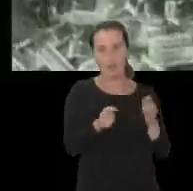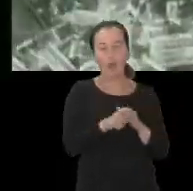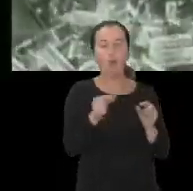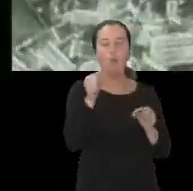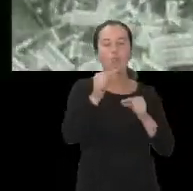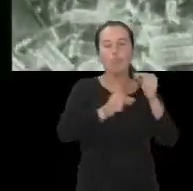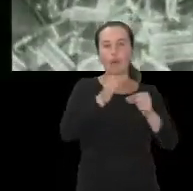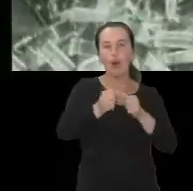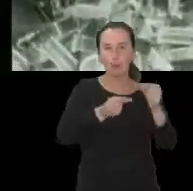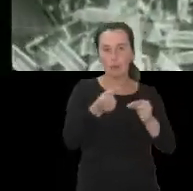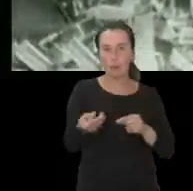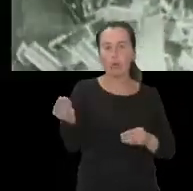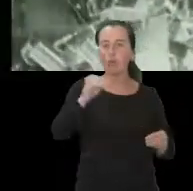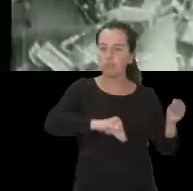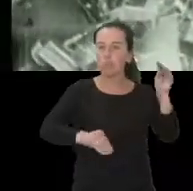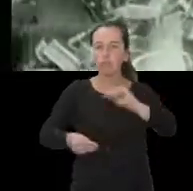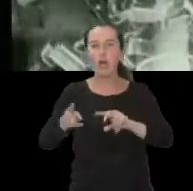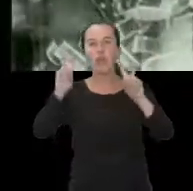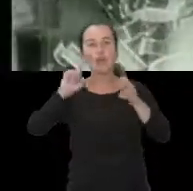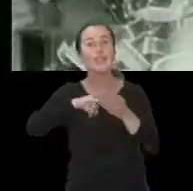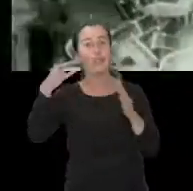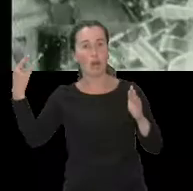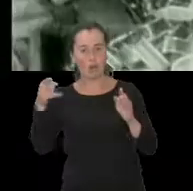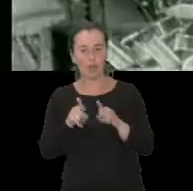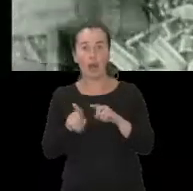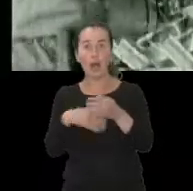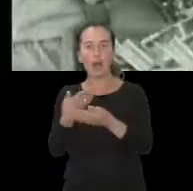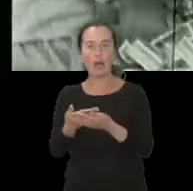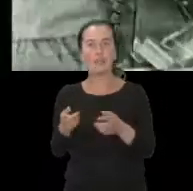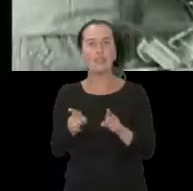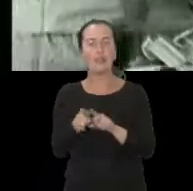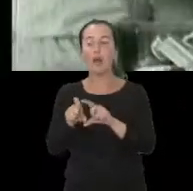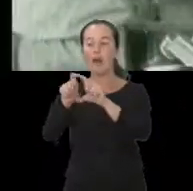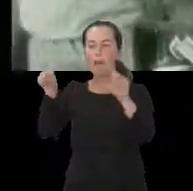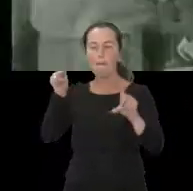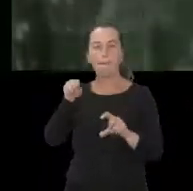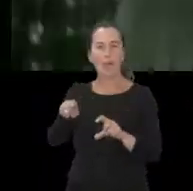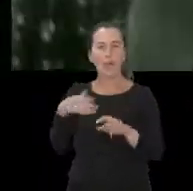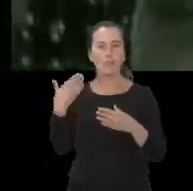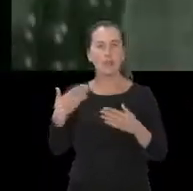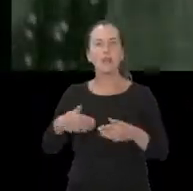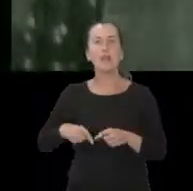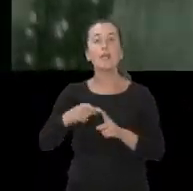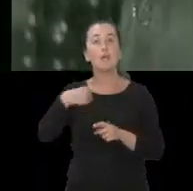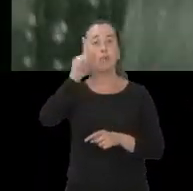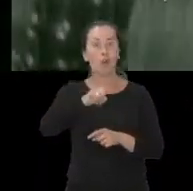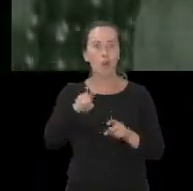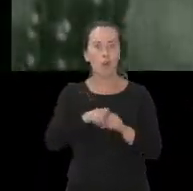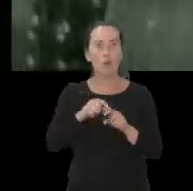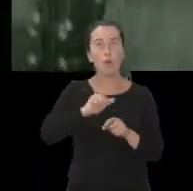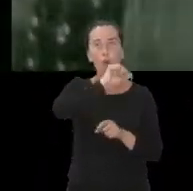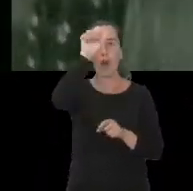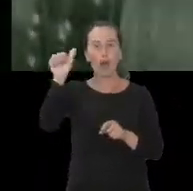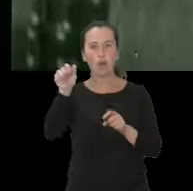fue incorporando de forma paulatina nuevas tecnologías, hasta llegar a ser una empresa pionera a nivel europeo